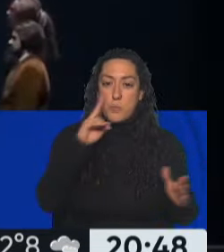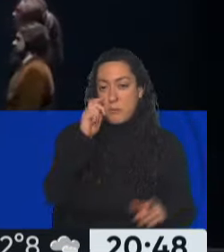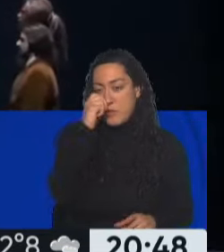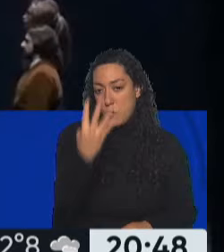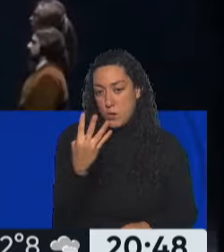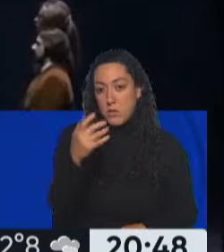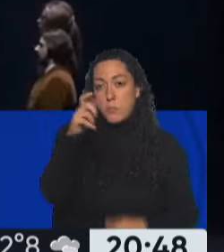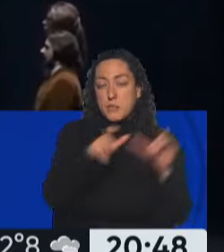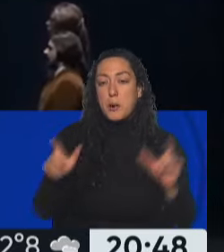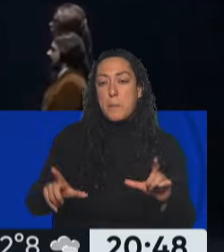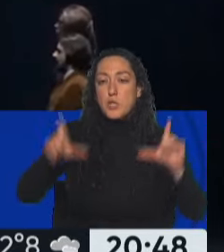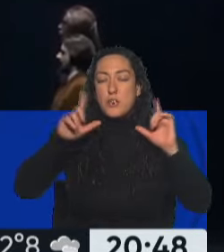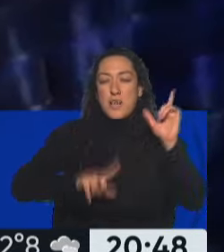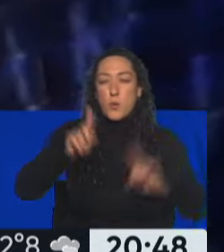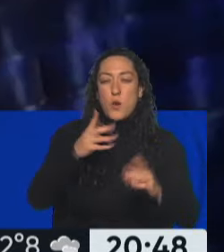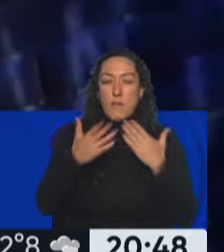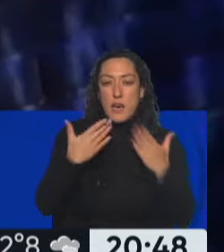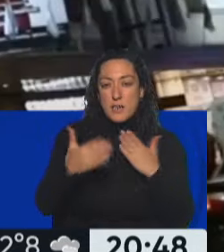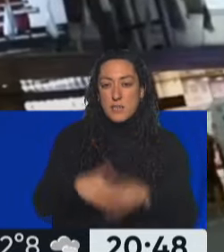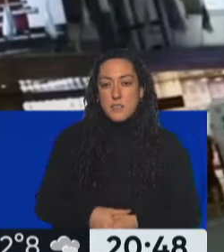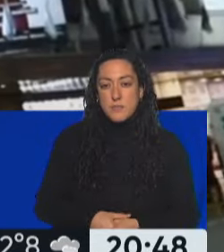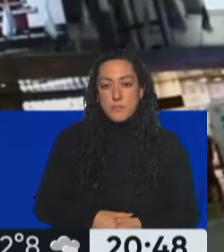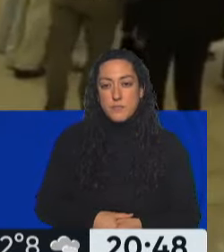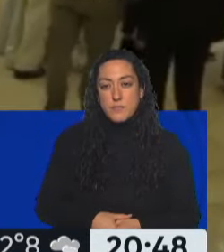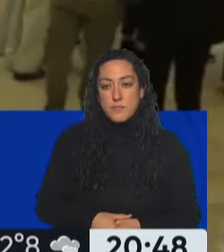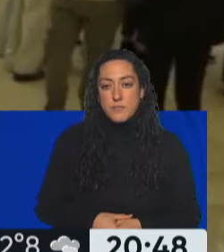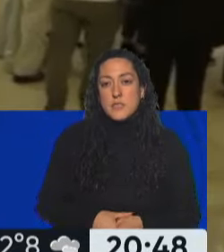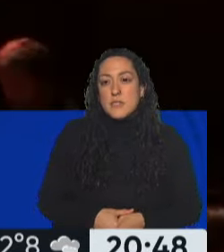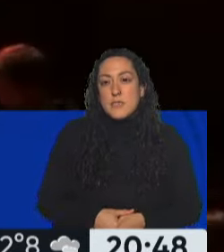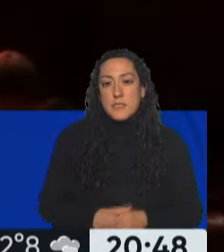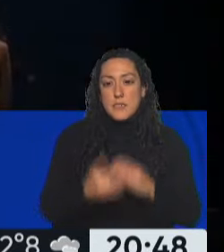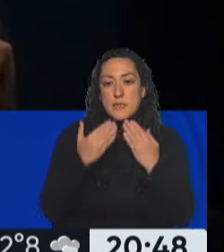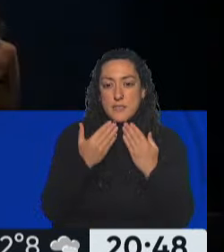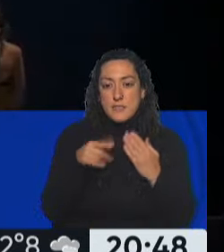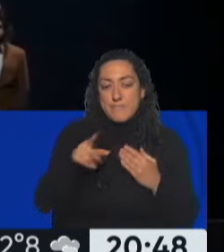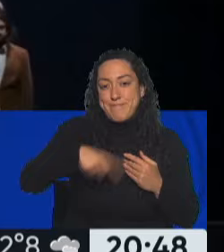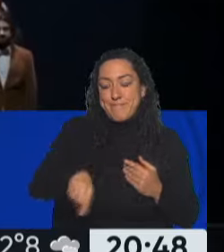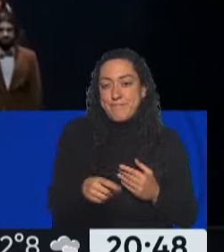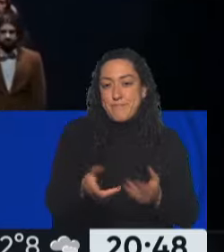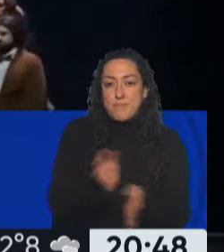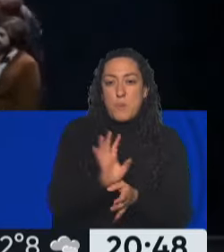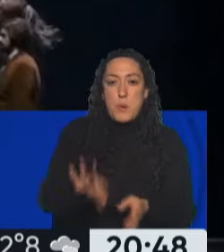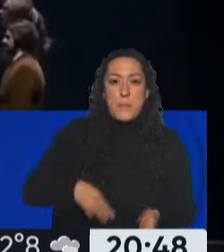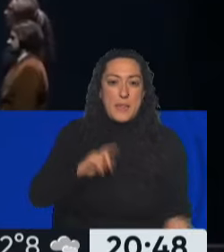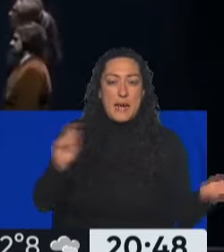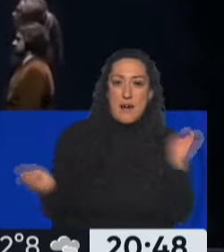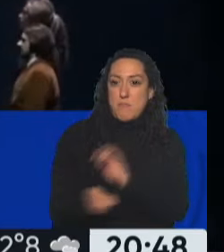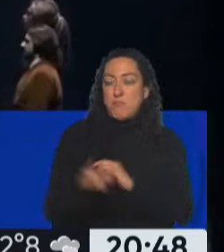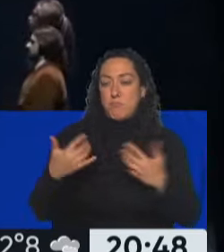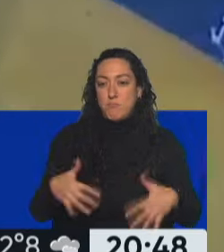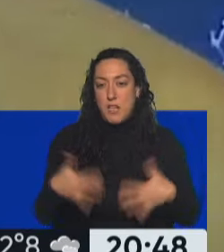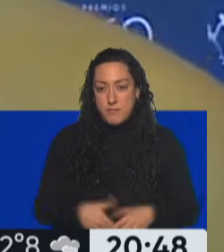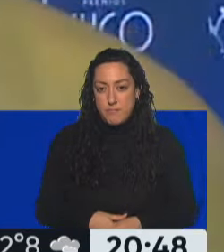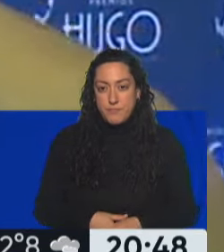Hablamos con uno de sus protagonistas y esto nos decían. Mullins me ha dado vida a mí, me dio vuelta como una media, me